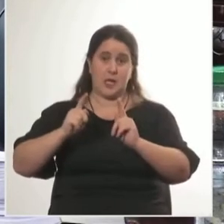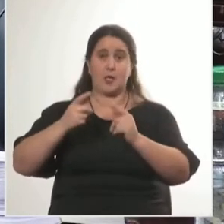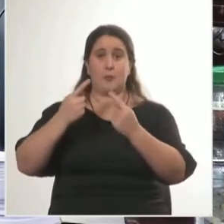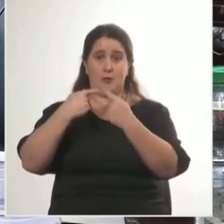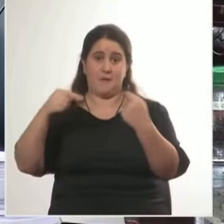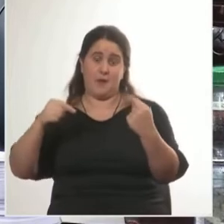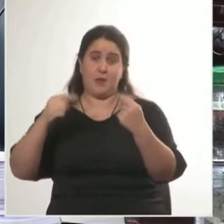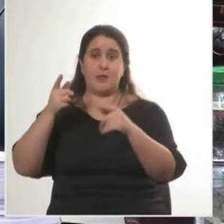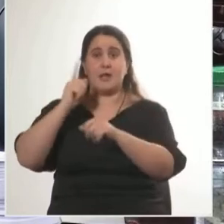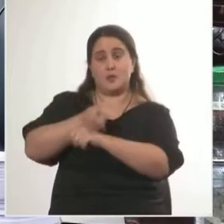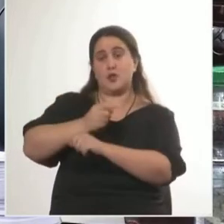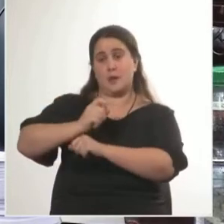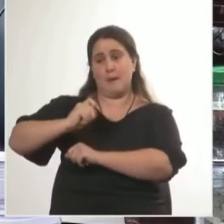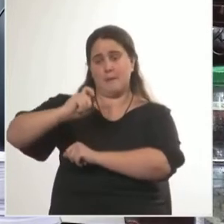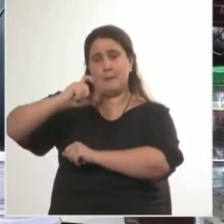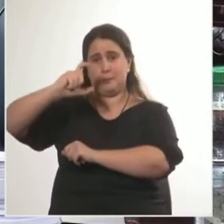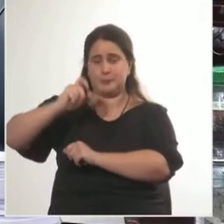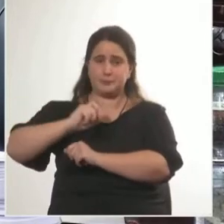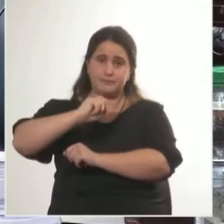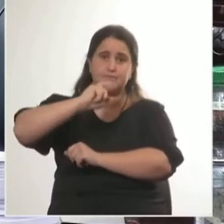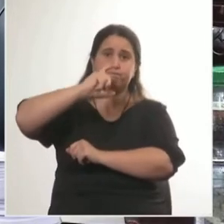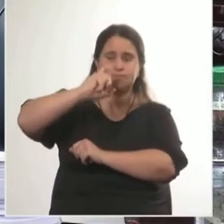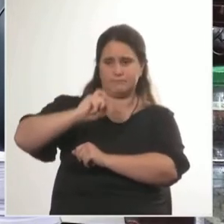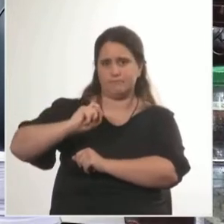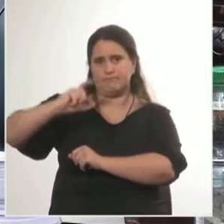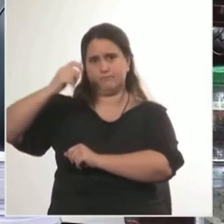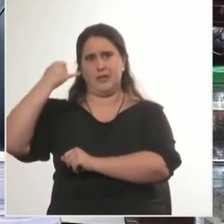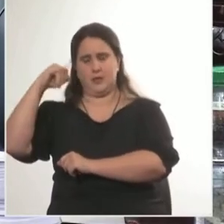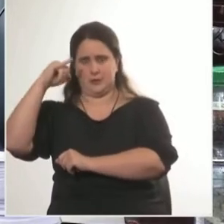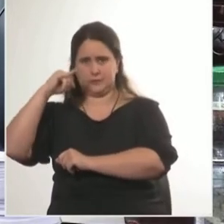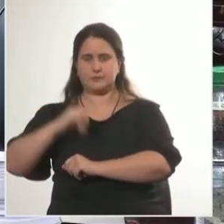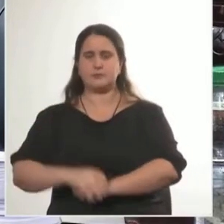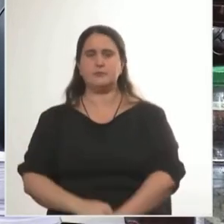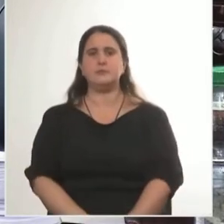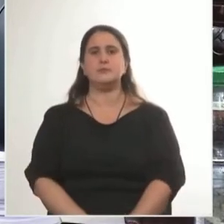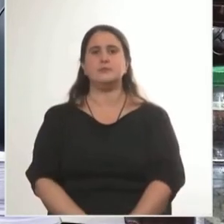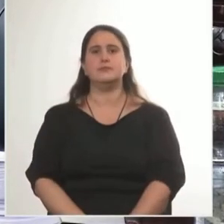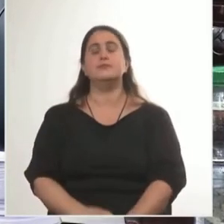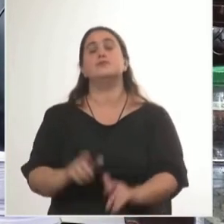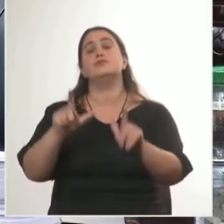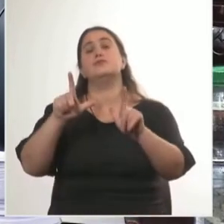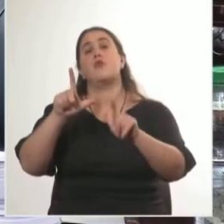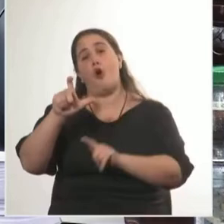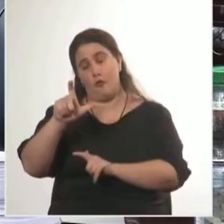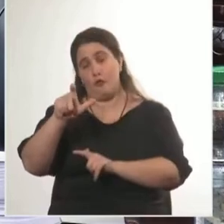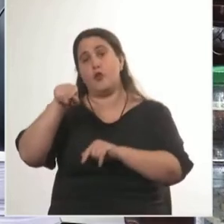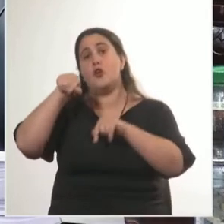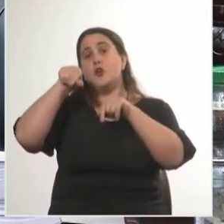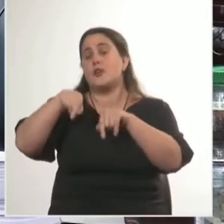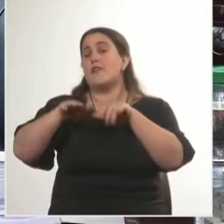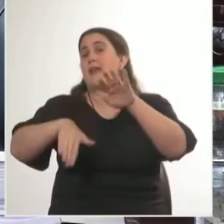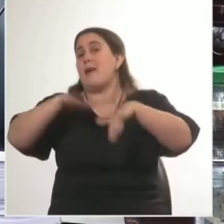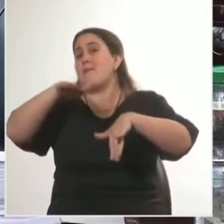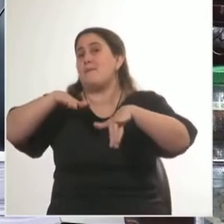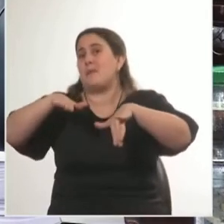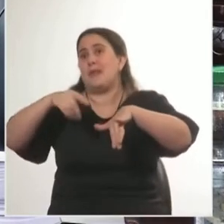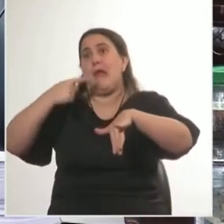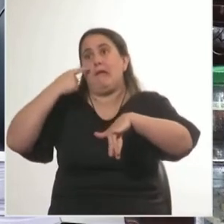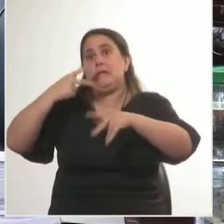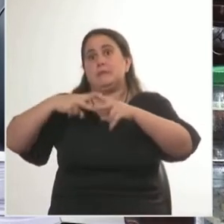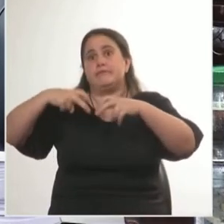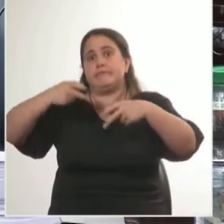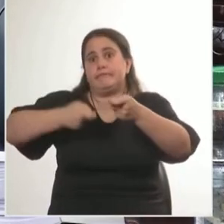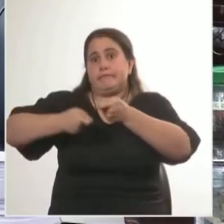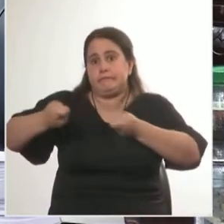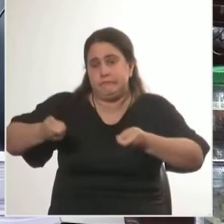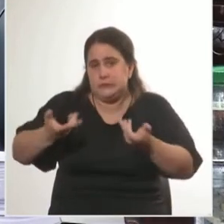diversas decisiones del Banco Central la tasa de interés. Obviamente, acá todo depende del diagnóstico, y el